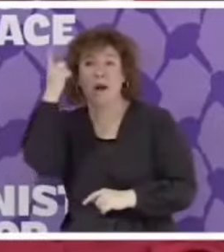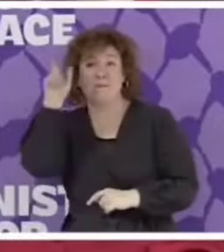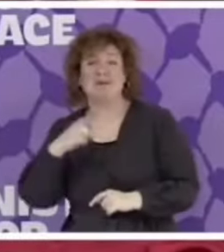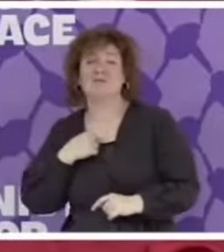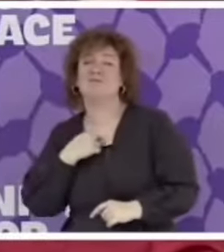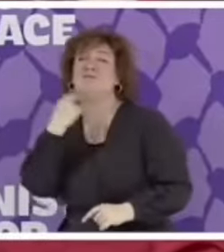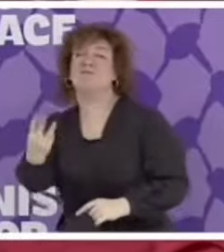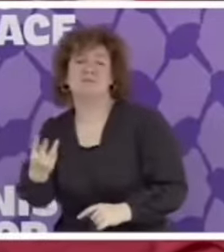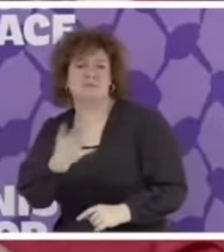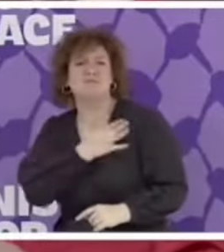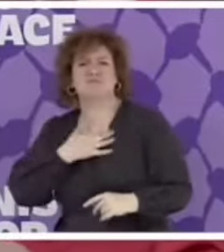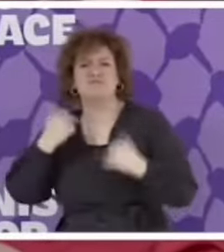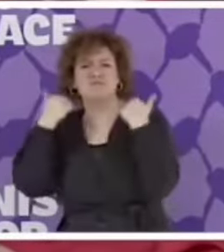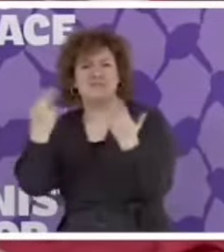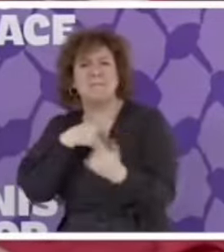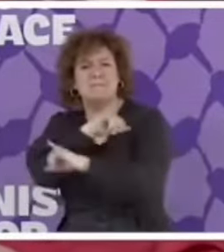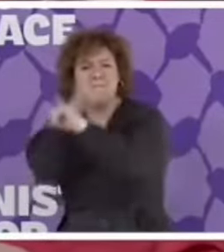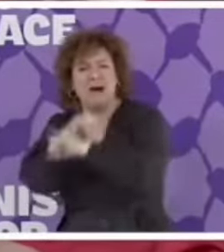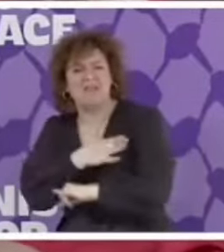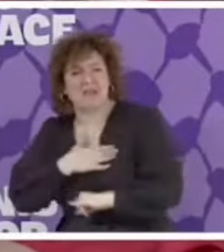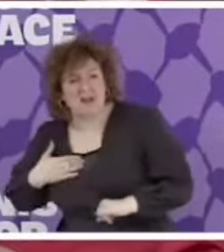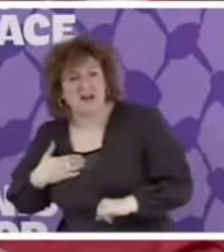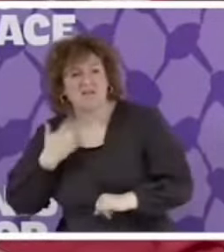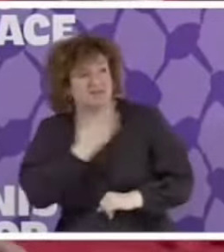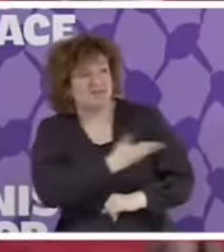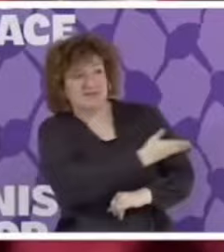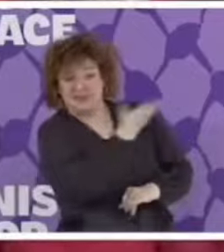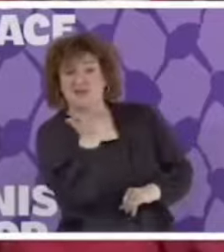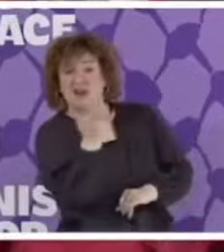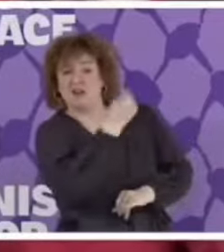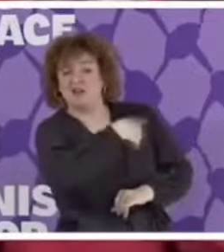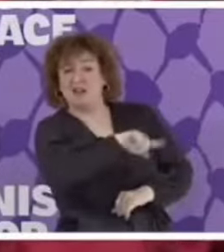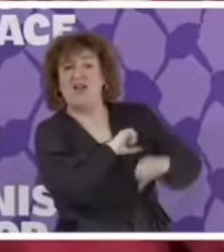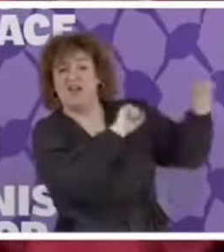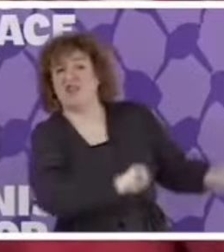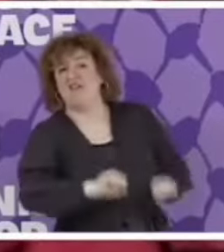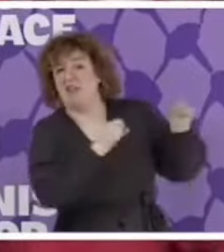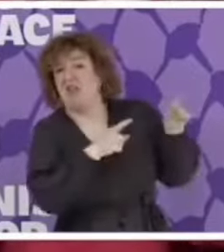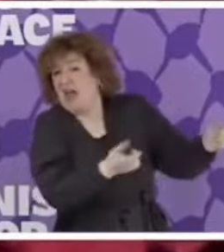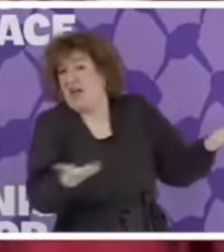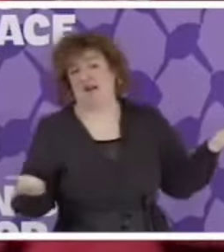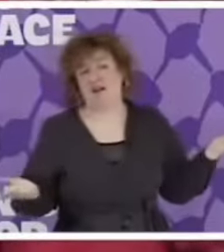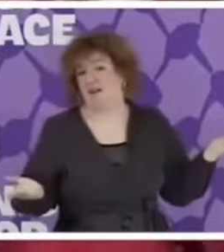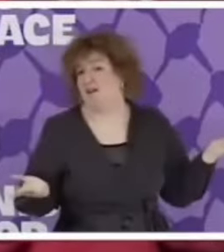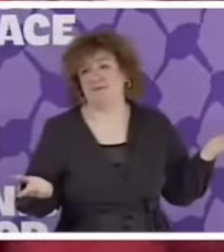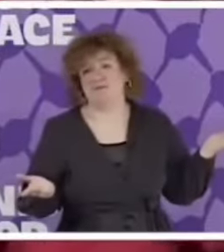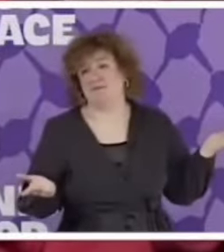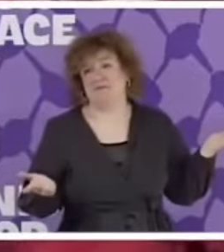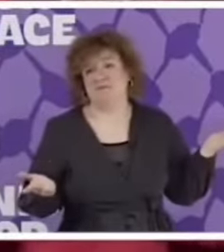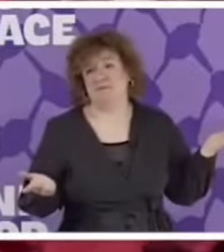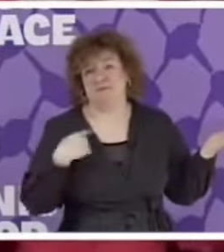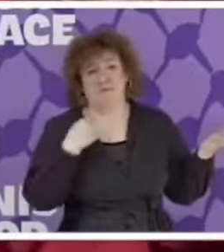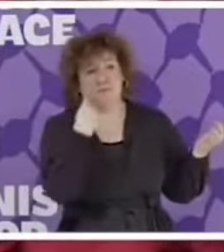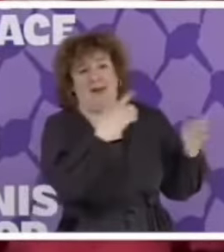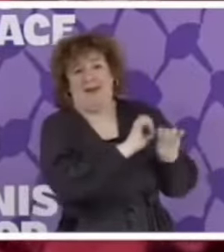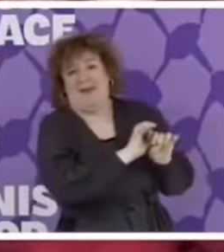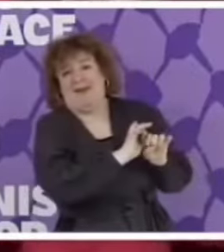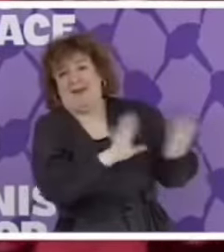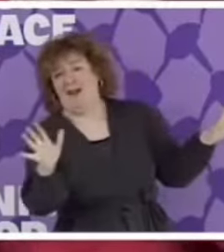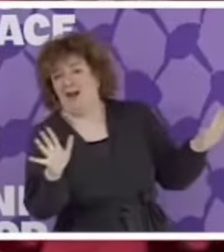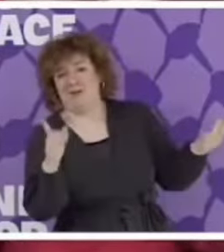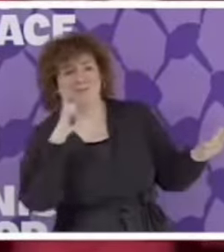paz, quedan retratados los que están defendiendo el régimen de guerra, aunque sea simplemente porque no